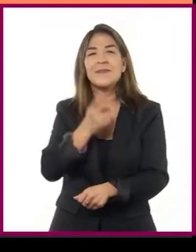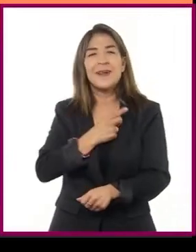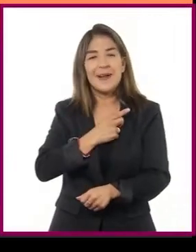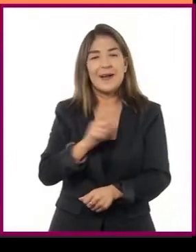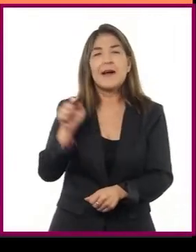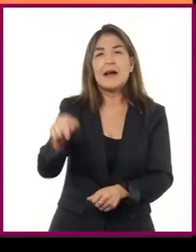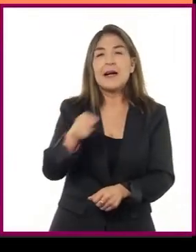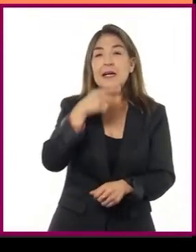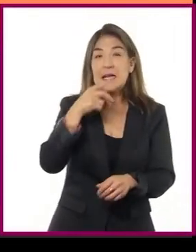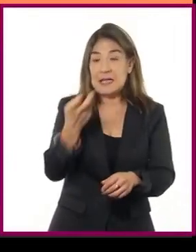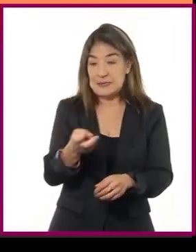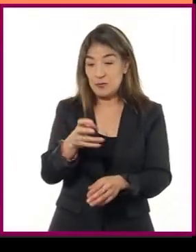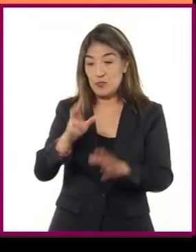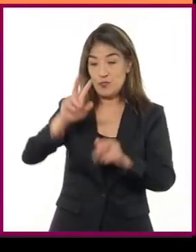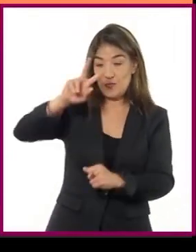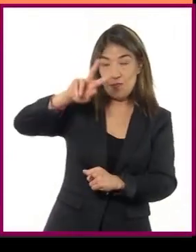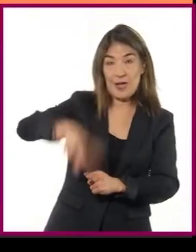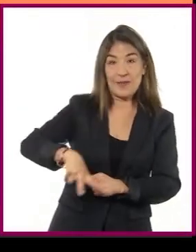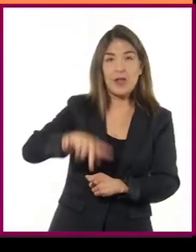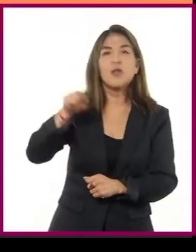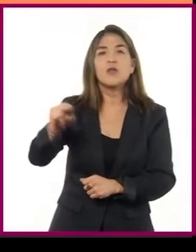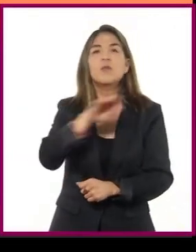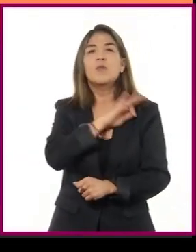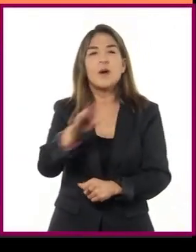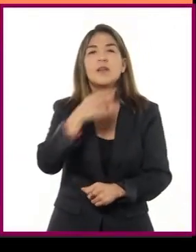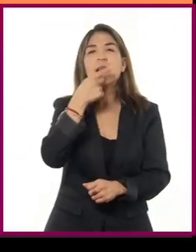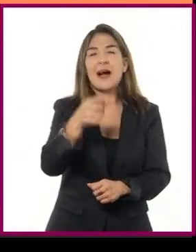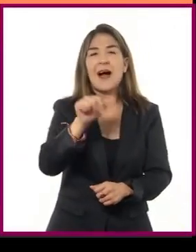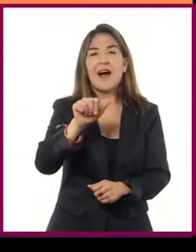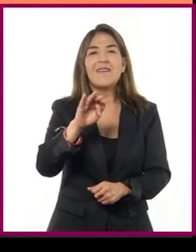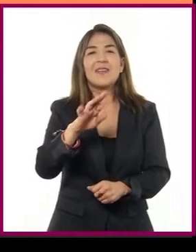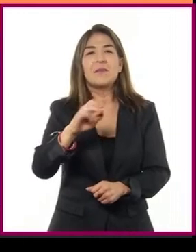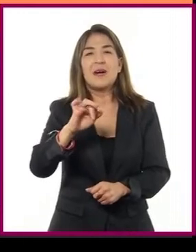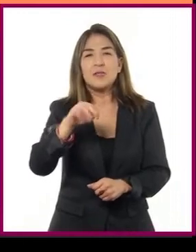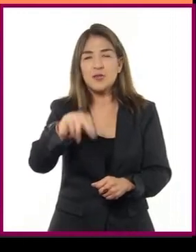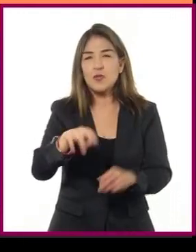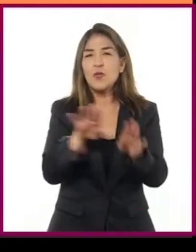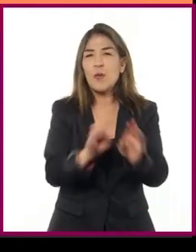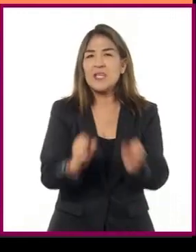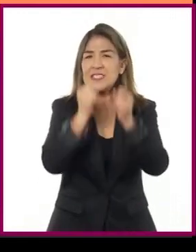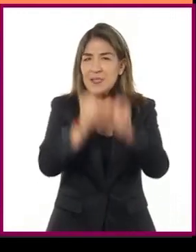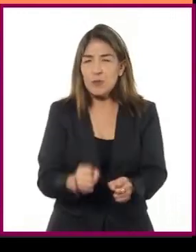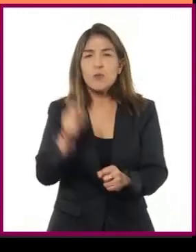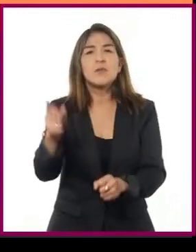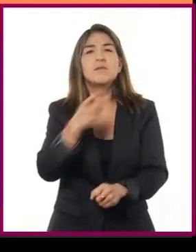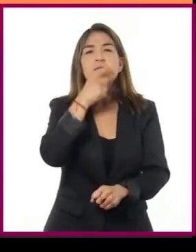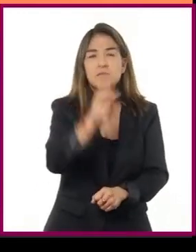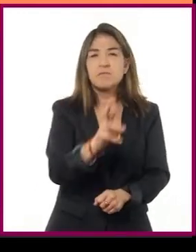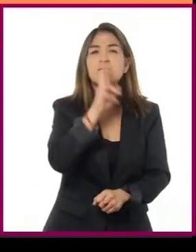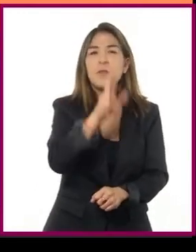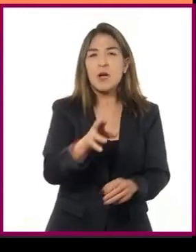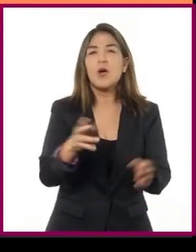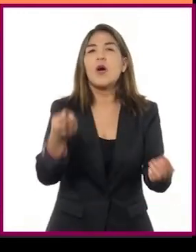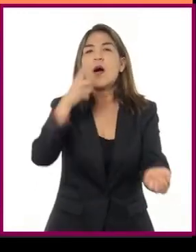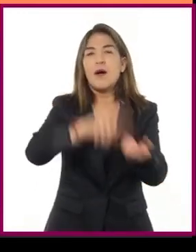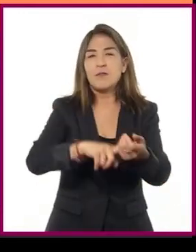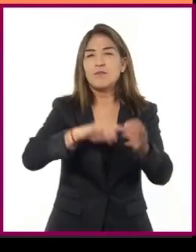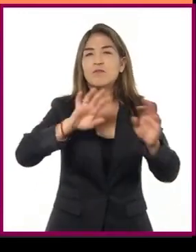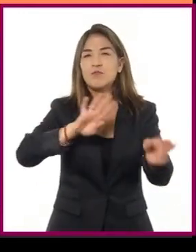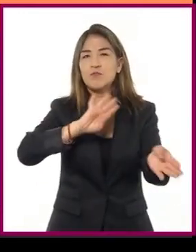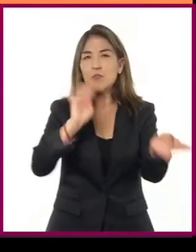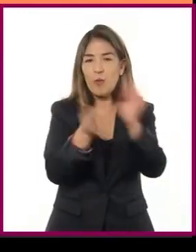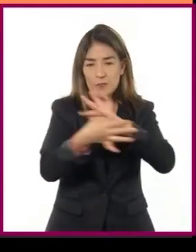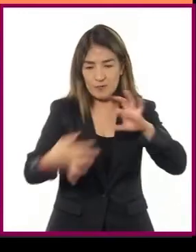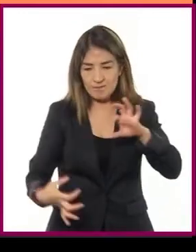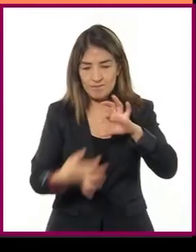de esas verdades, ustedes podían obtener afirmaciones que con seguridad se correspondían con el mundo físico. ¿Nos